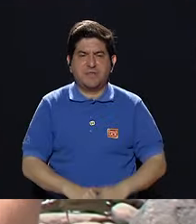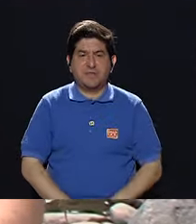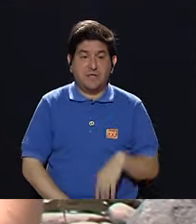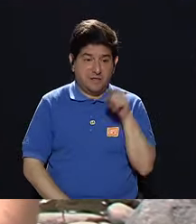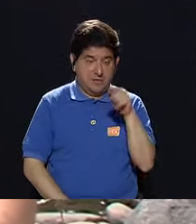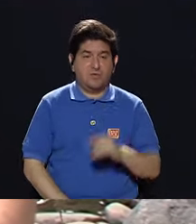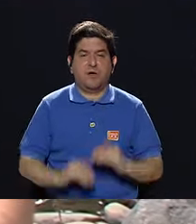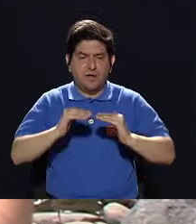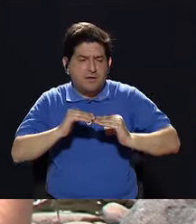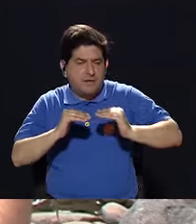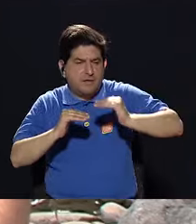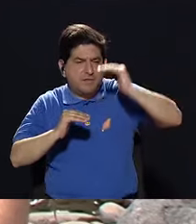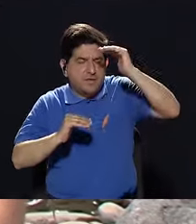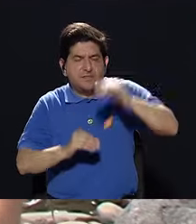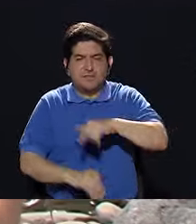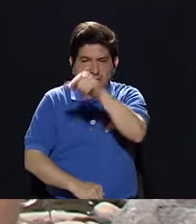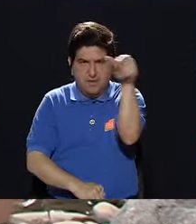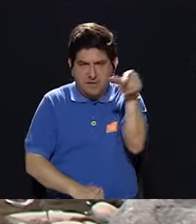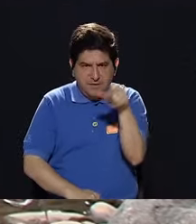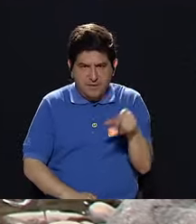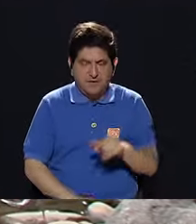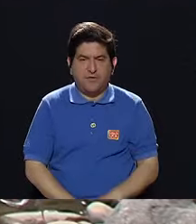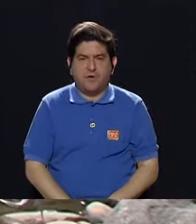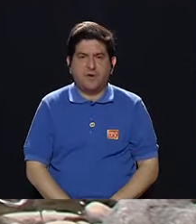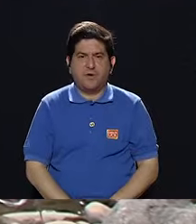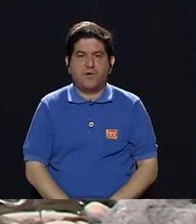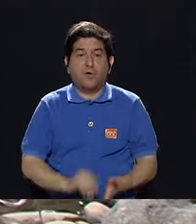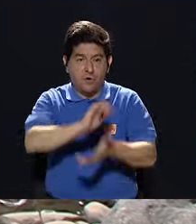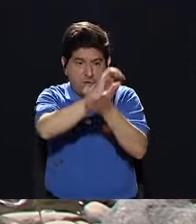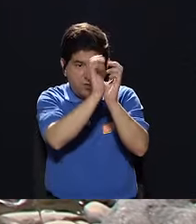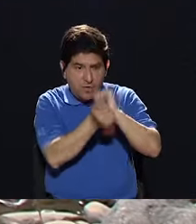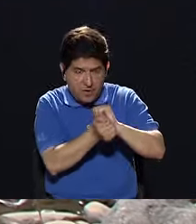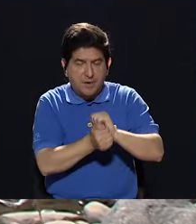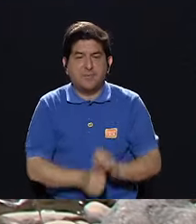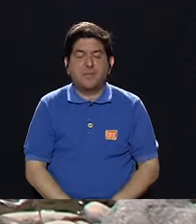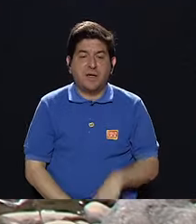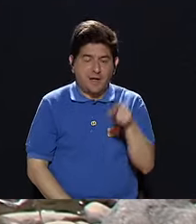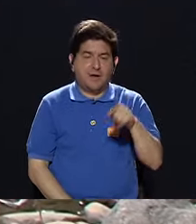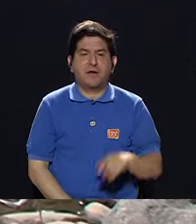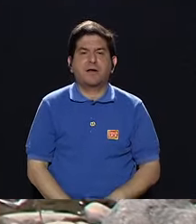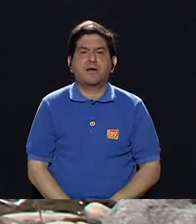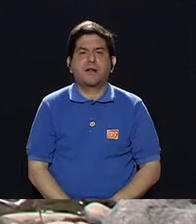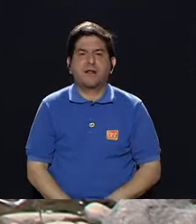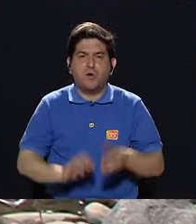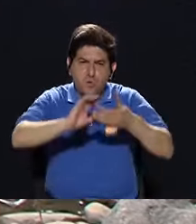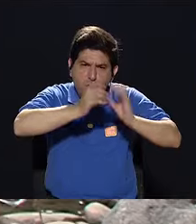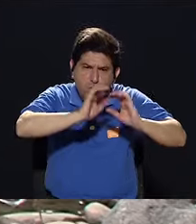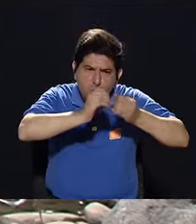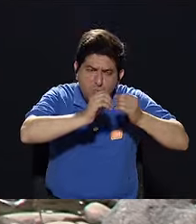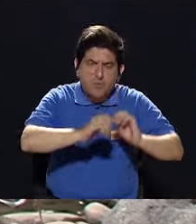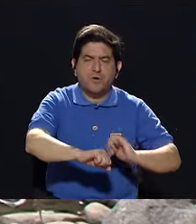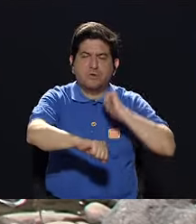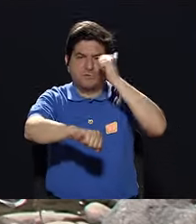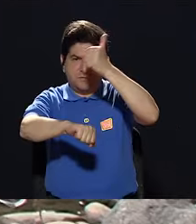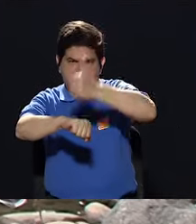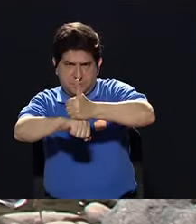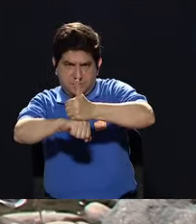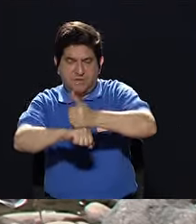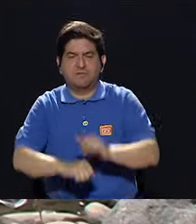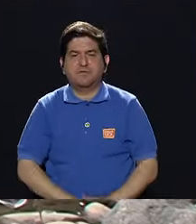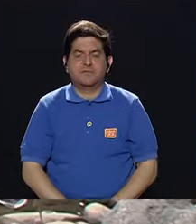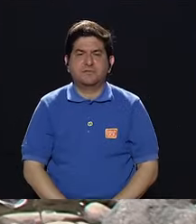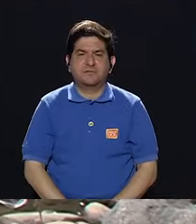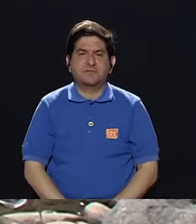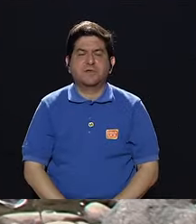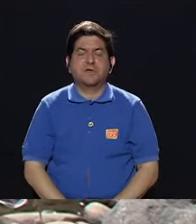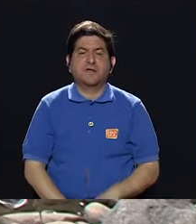encarga de determinar a partir del nivel o la escala que tenga el río, transformar eso, o sea, por medio de una